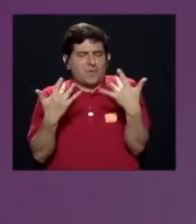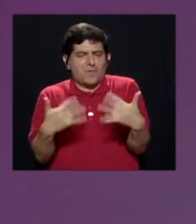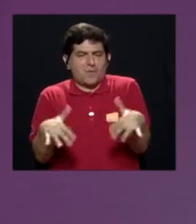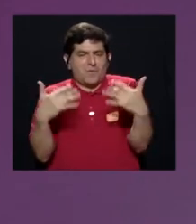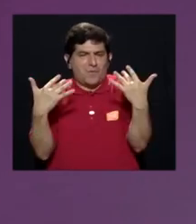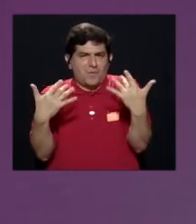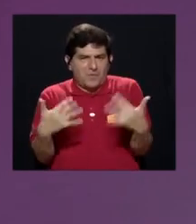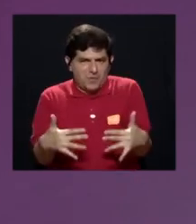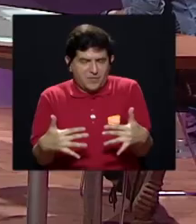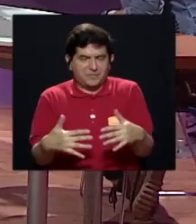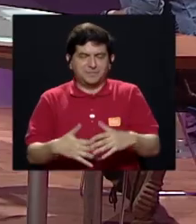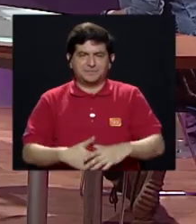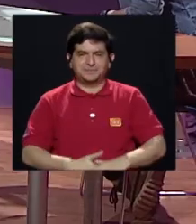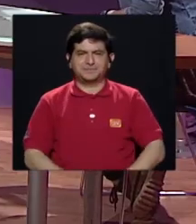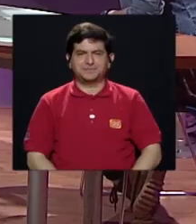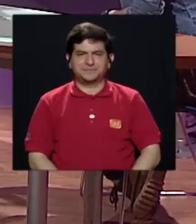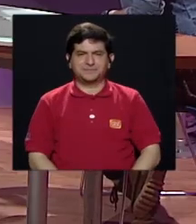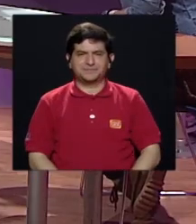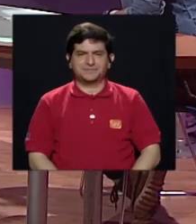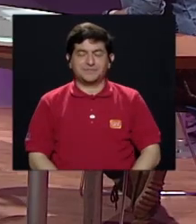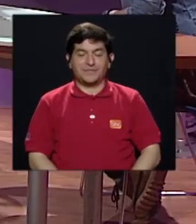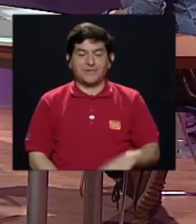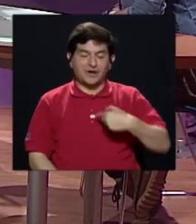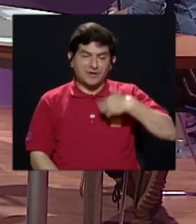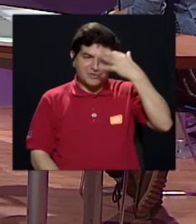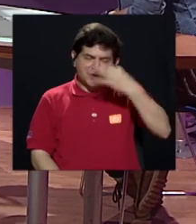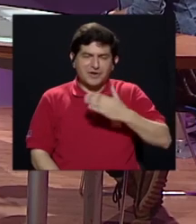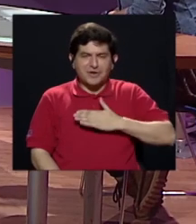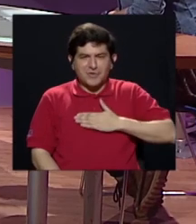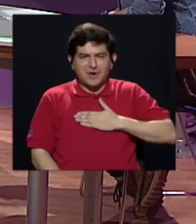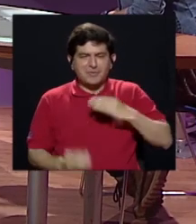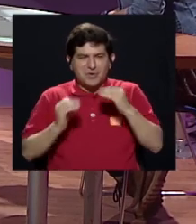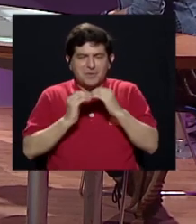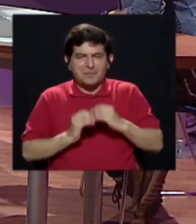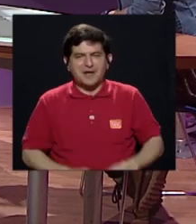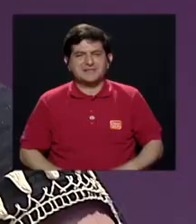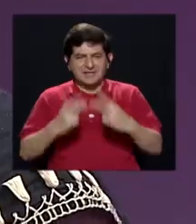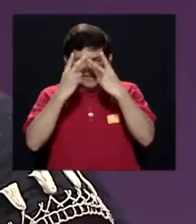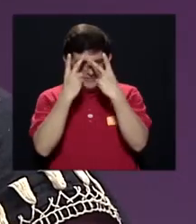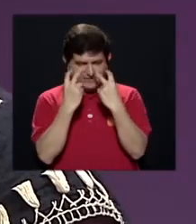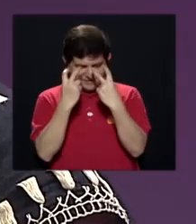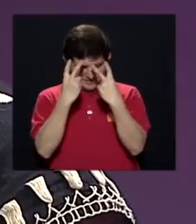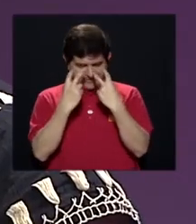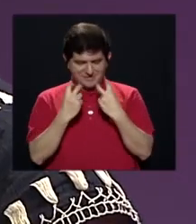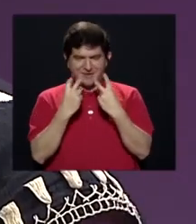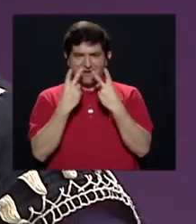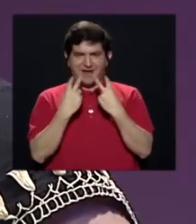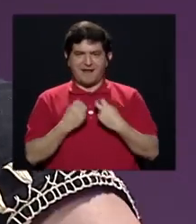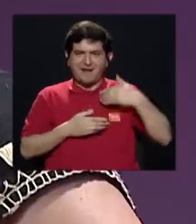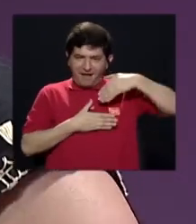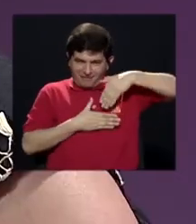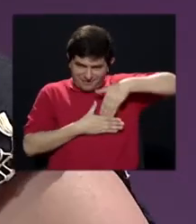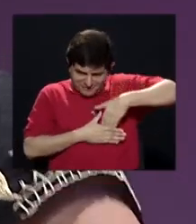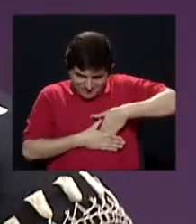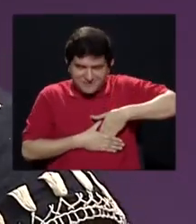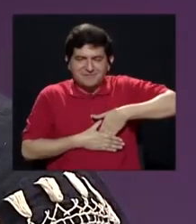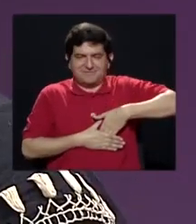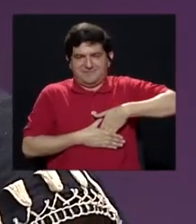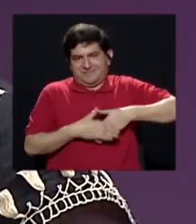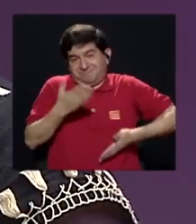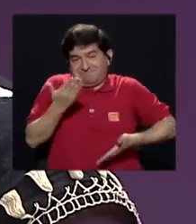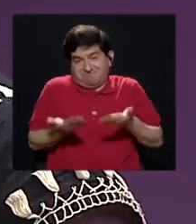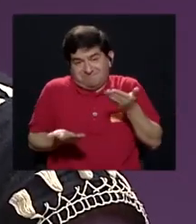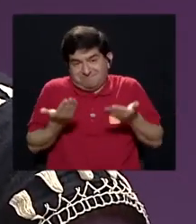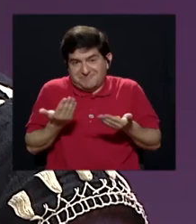lindo. Bueno, como el mío es creo que más personal, exploratorio, así como... Interiorizado. Ajá, interiorizado, uh-huh, tal